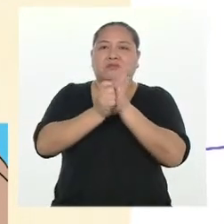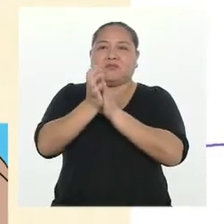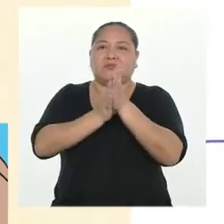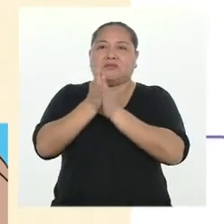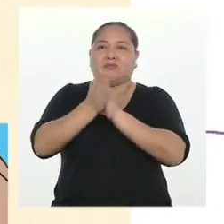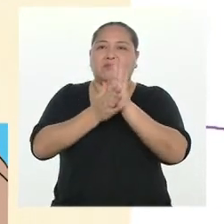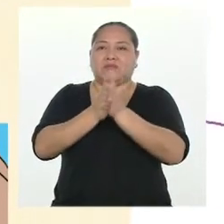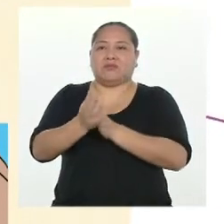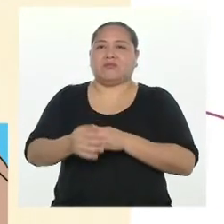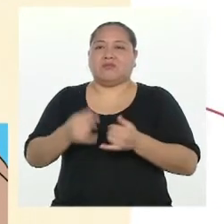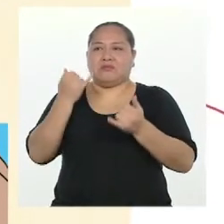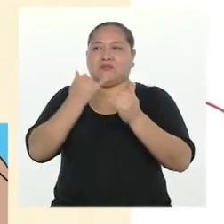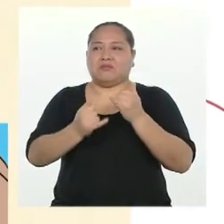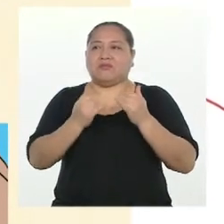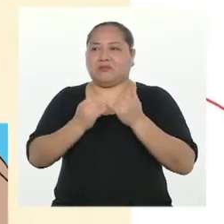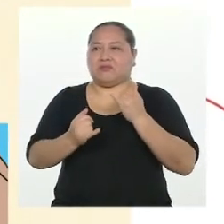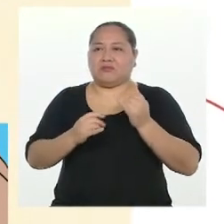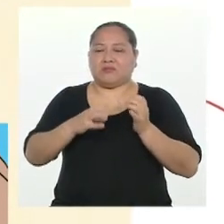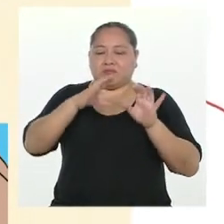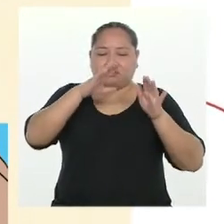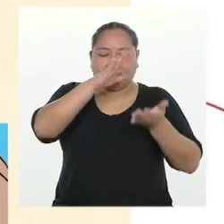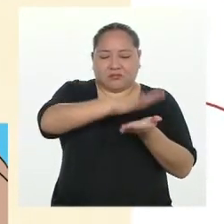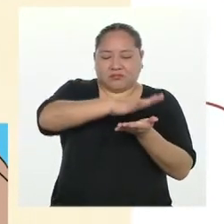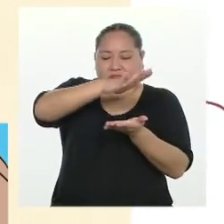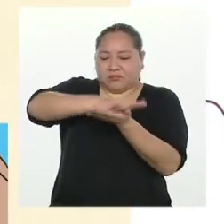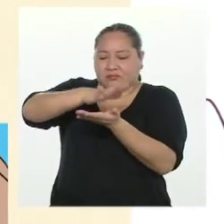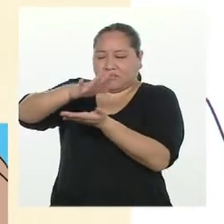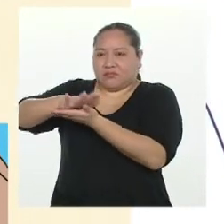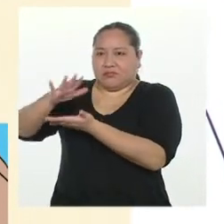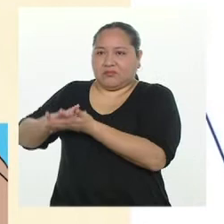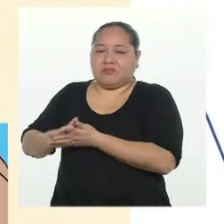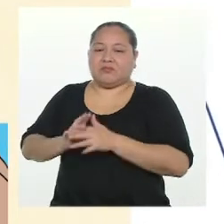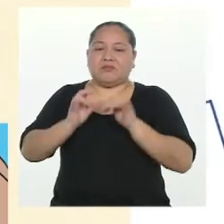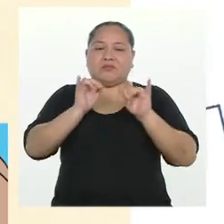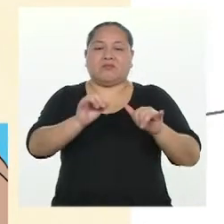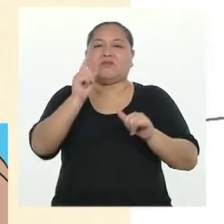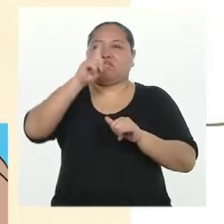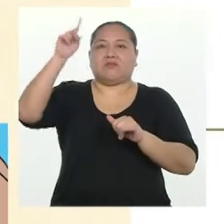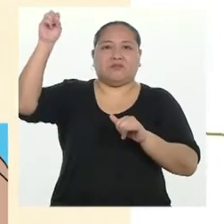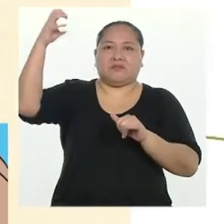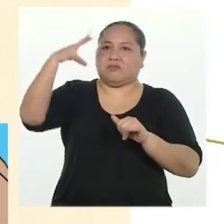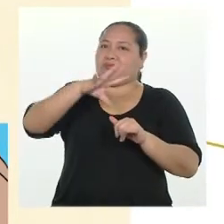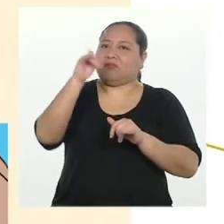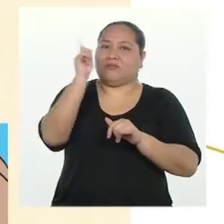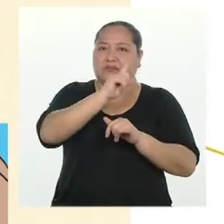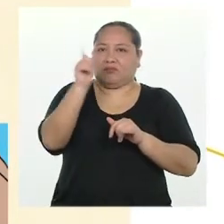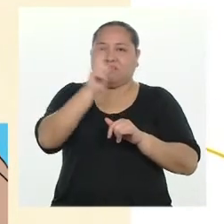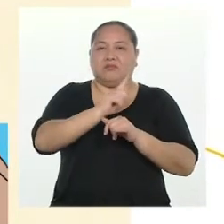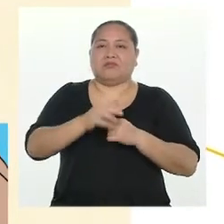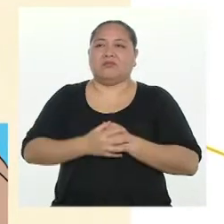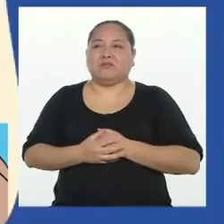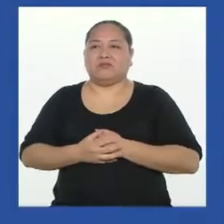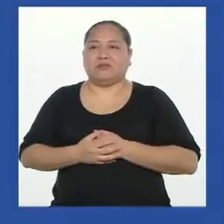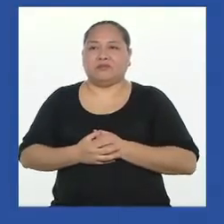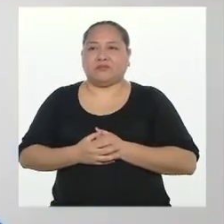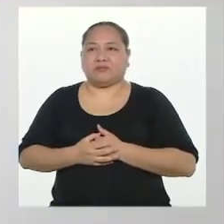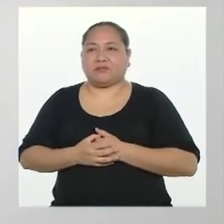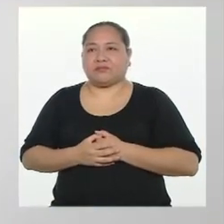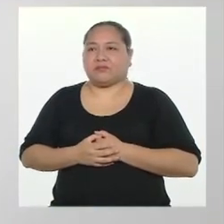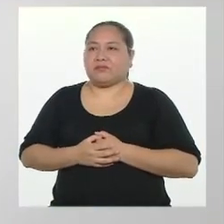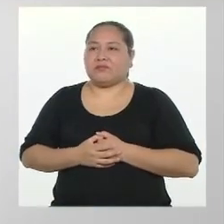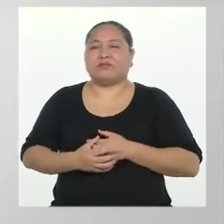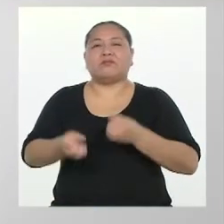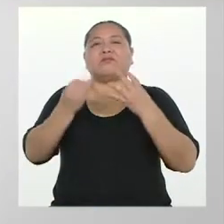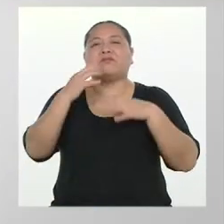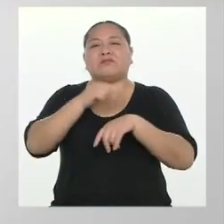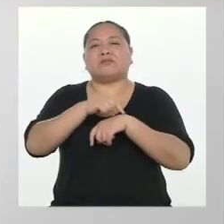limón. Finalmente, tapé bien los envases y los dejé en un lugar sin que le dé la luz del sol directamente.